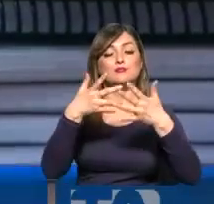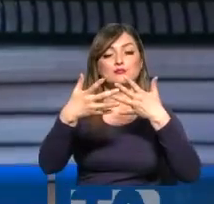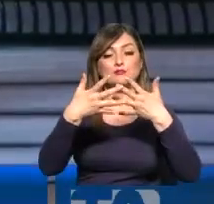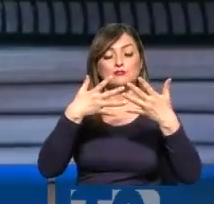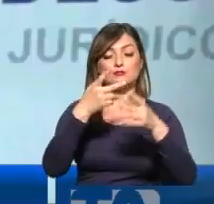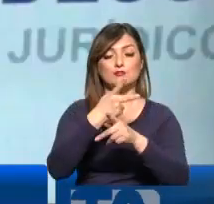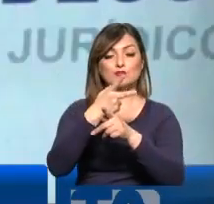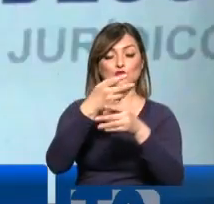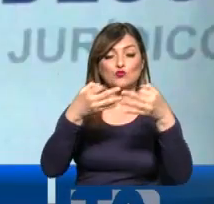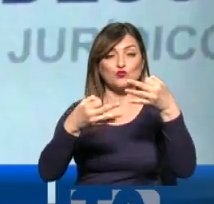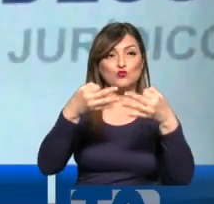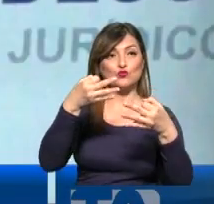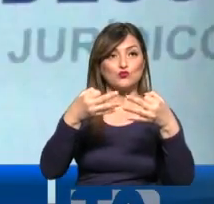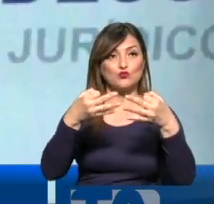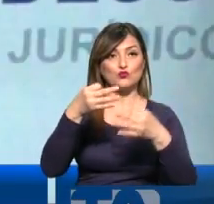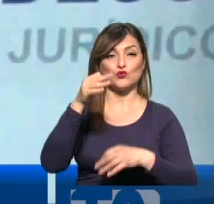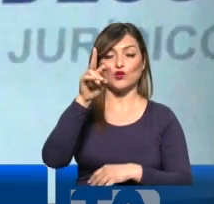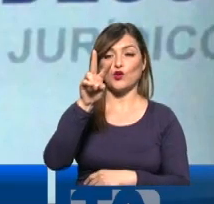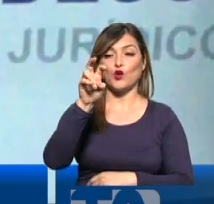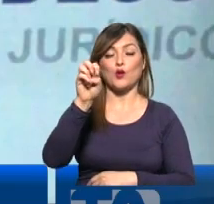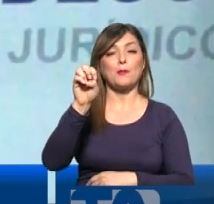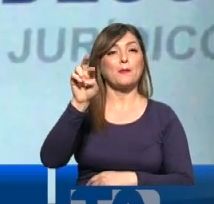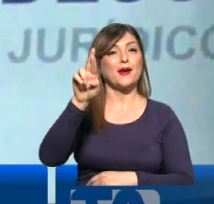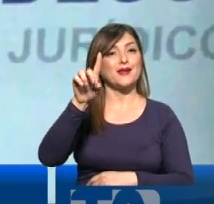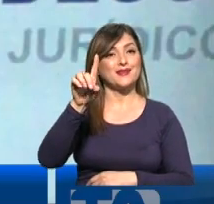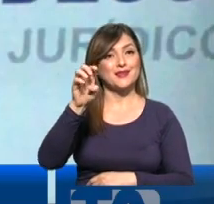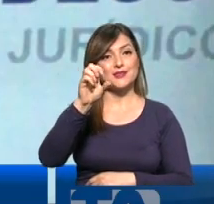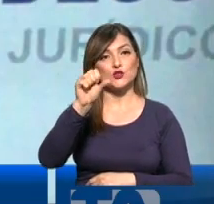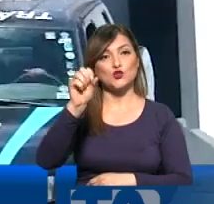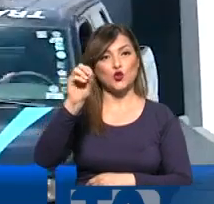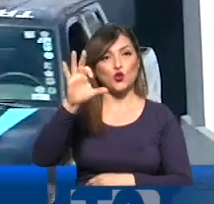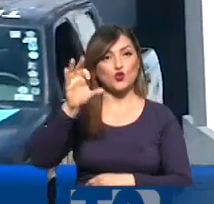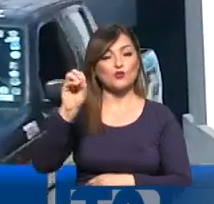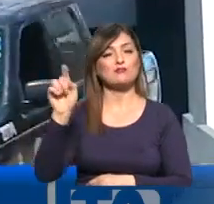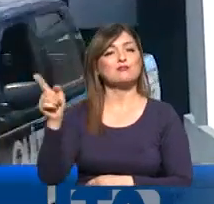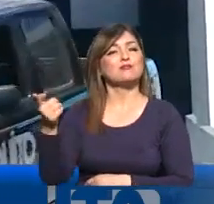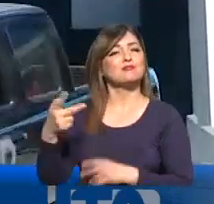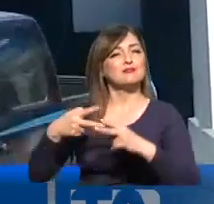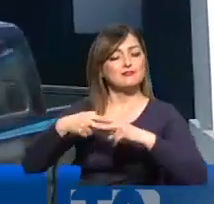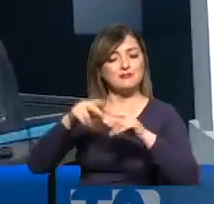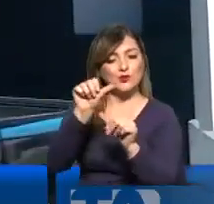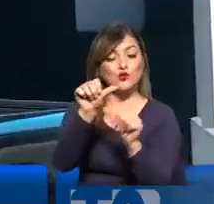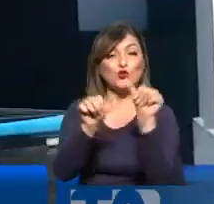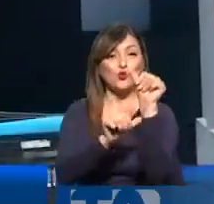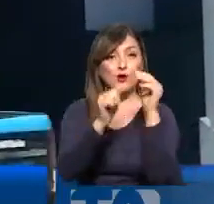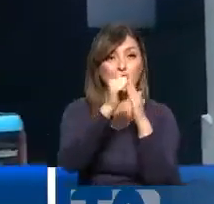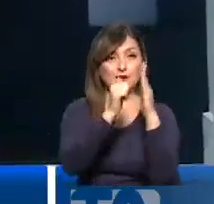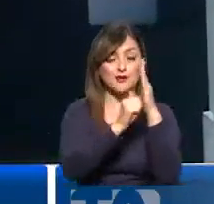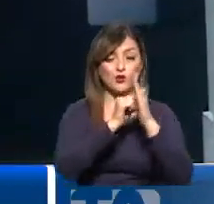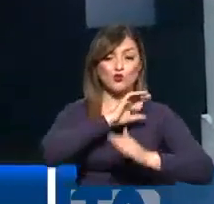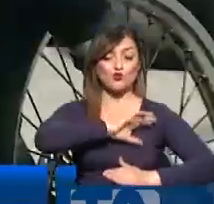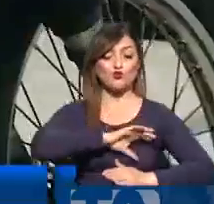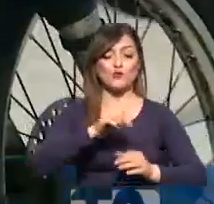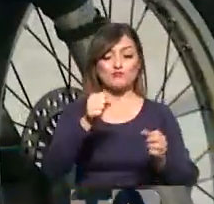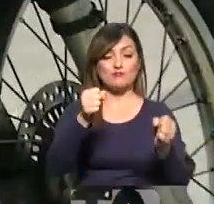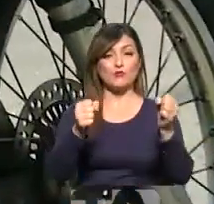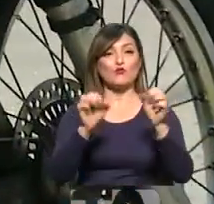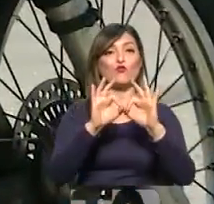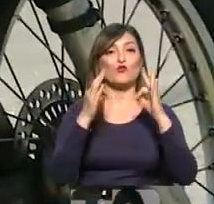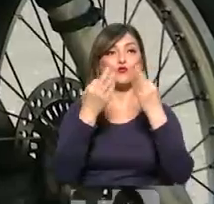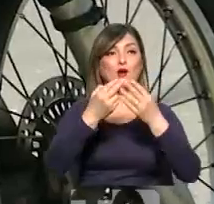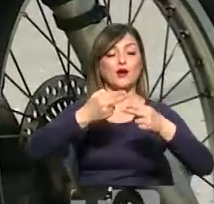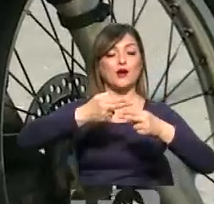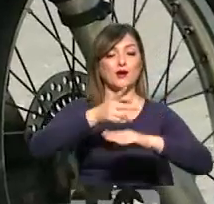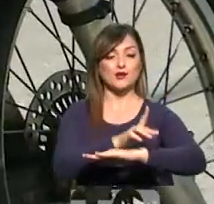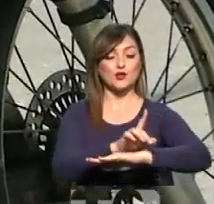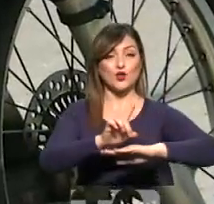de la Judicatura, Ronald Verde Soto. Su relación con Yunda, pues fue asesor de la Agencia Metropolitana de Tránsito y familiar del